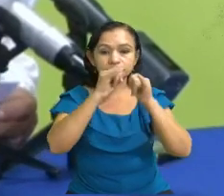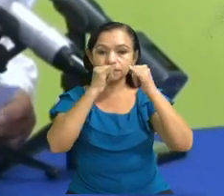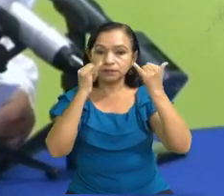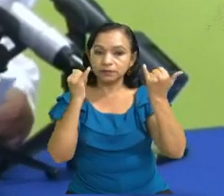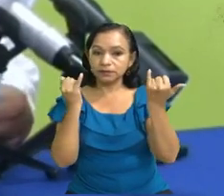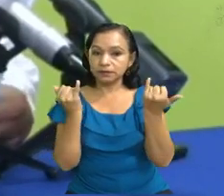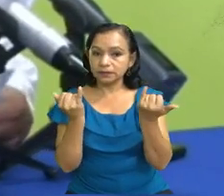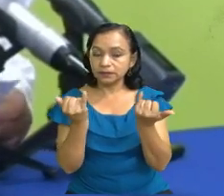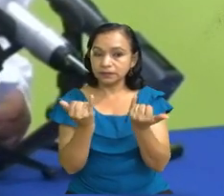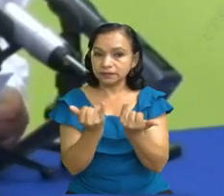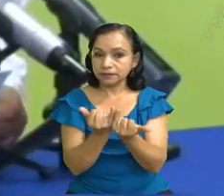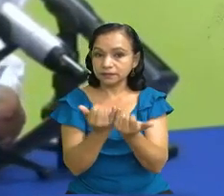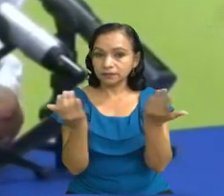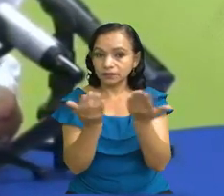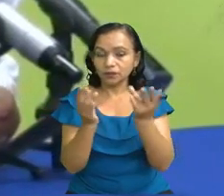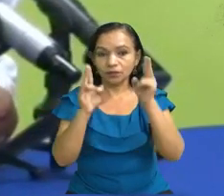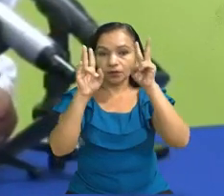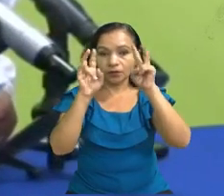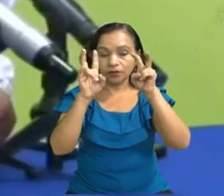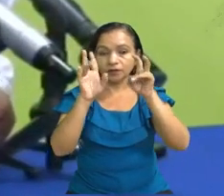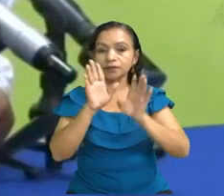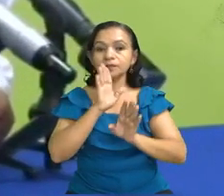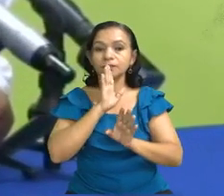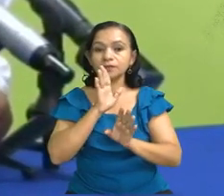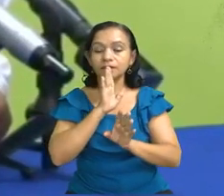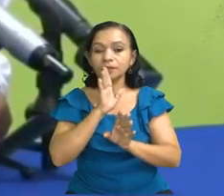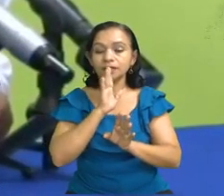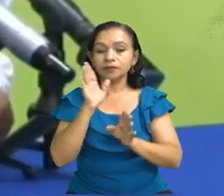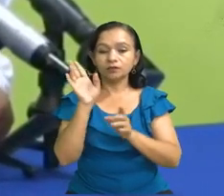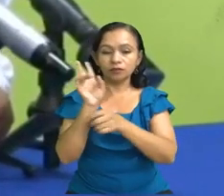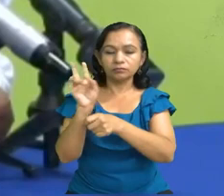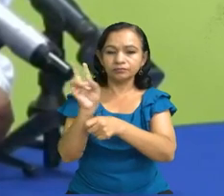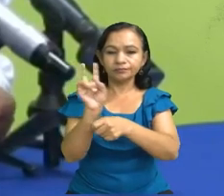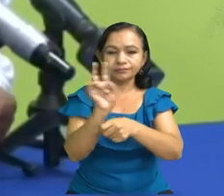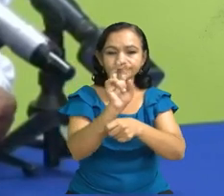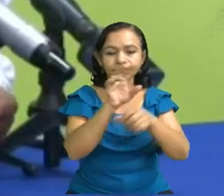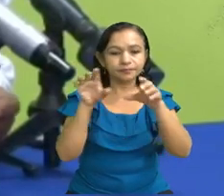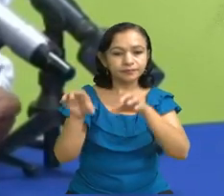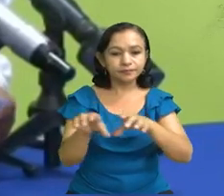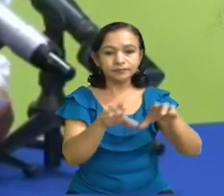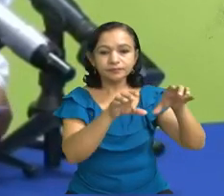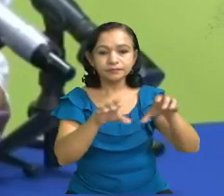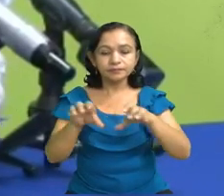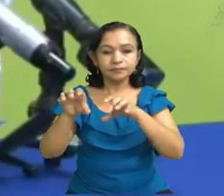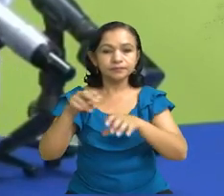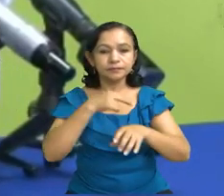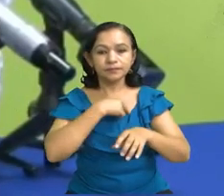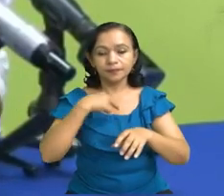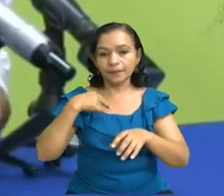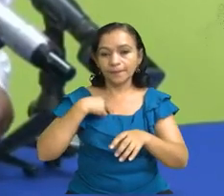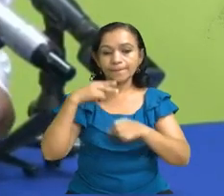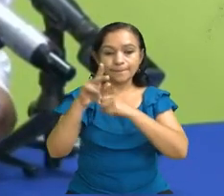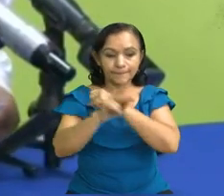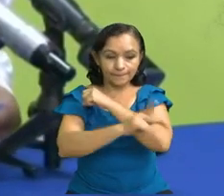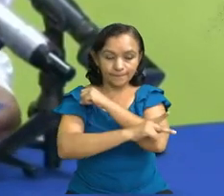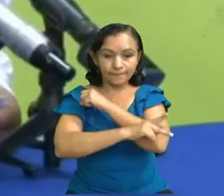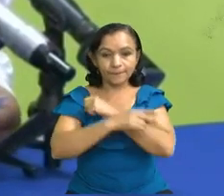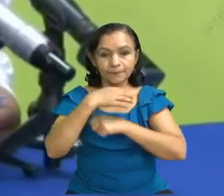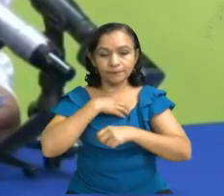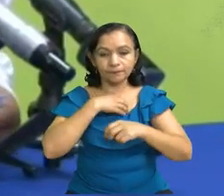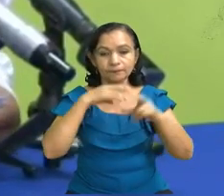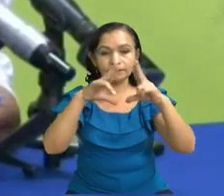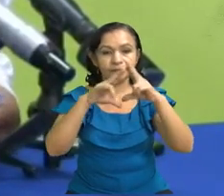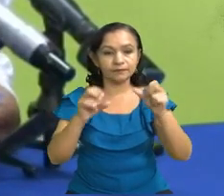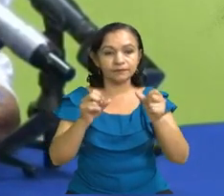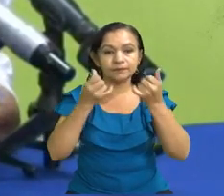internacional y también los aspectos relacionados con la vigilancia y las actividades que estamos realizando en nuestro país. En relación a